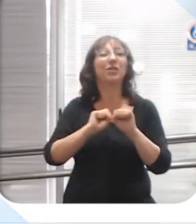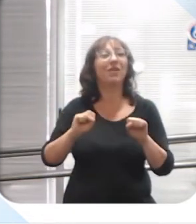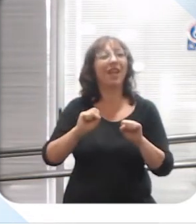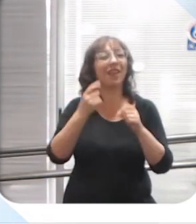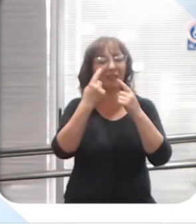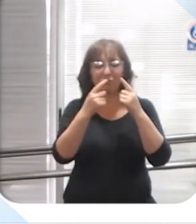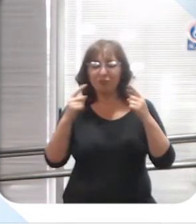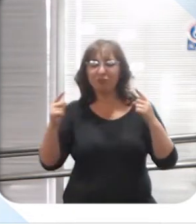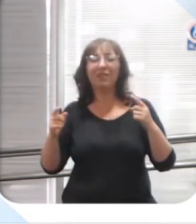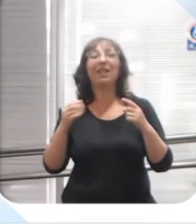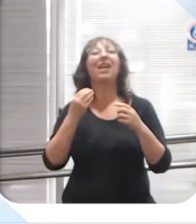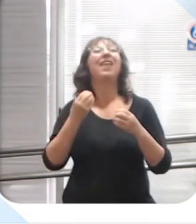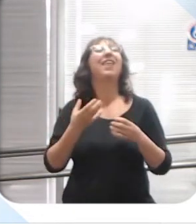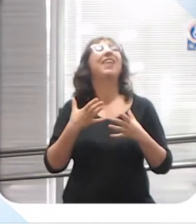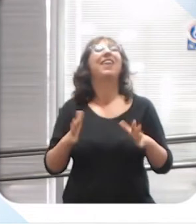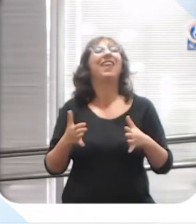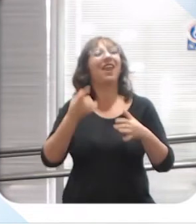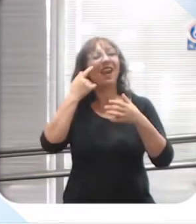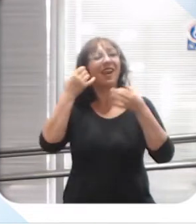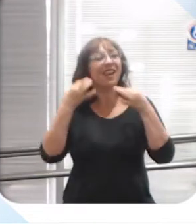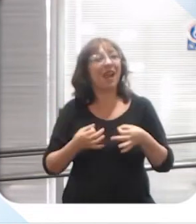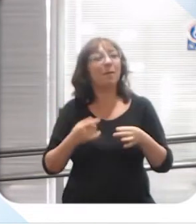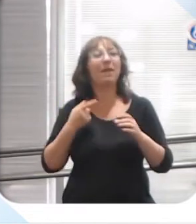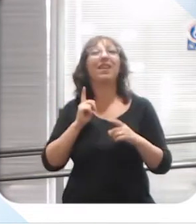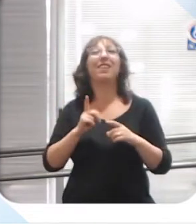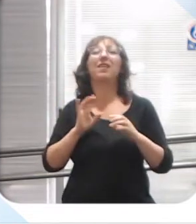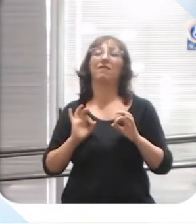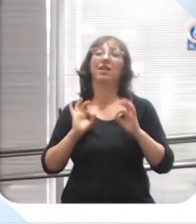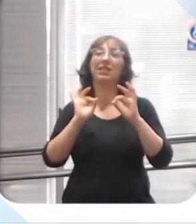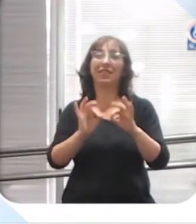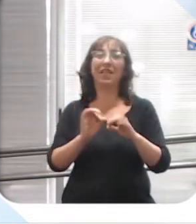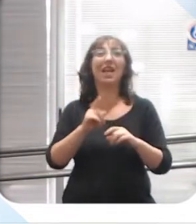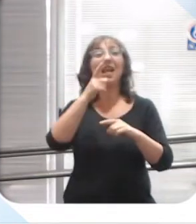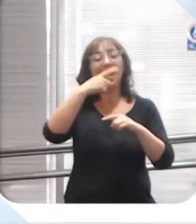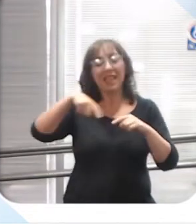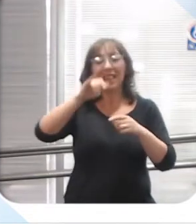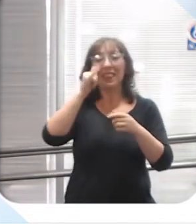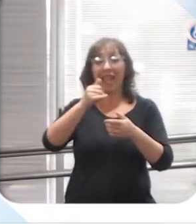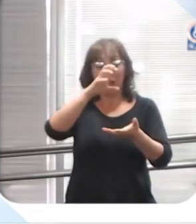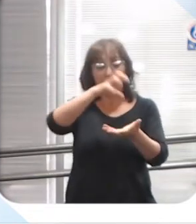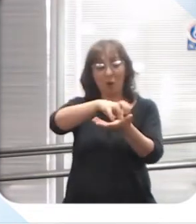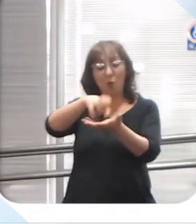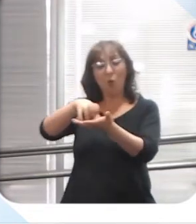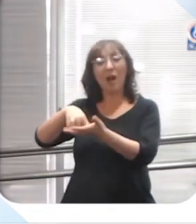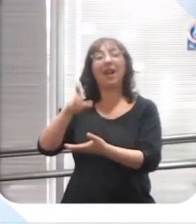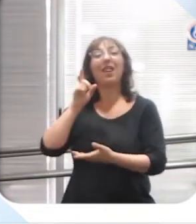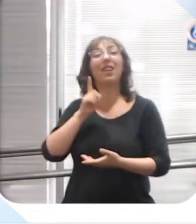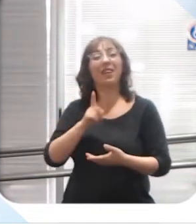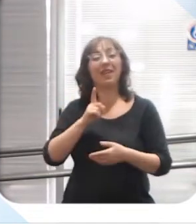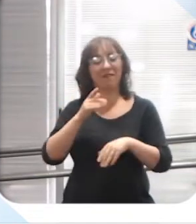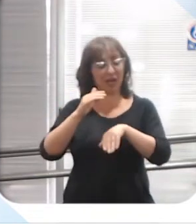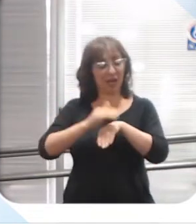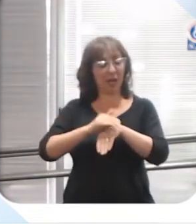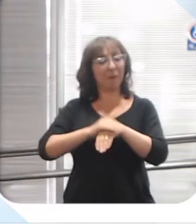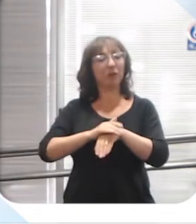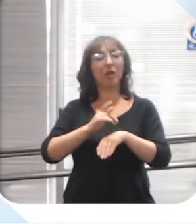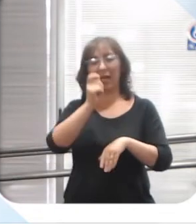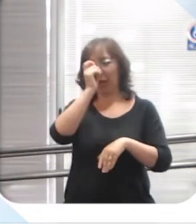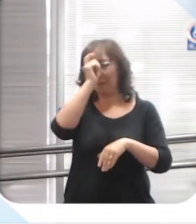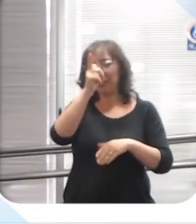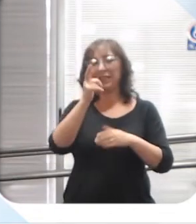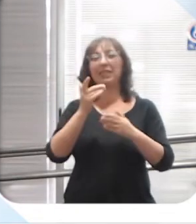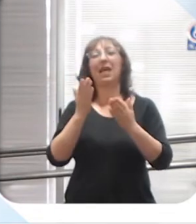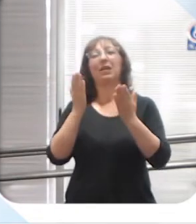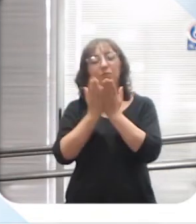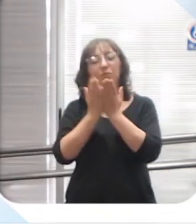y entender que, bueno, qué es lo que idealmente tendríamos que llegar. Entonces, aquellos que están en esos lugares también tienen la responsabilidad de capacitarse en